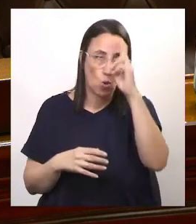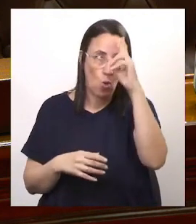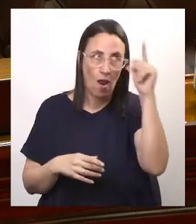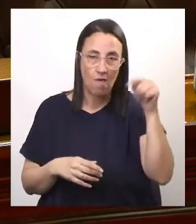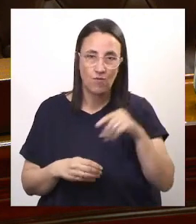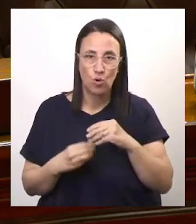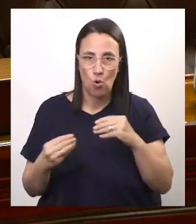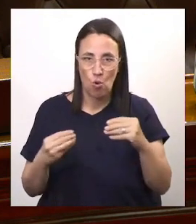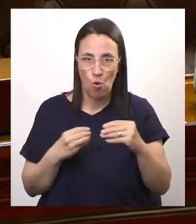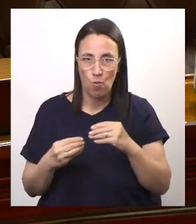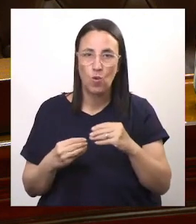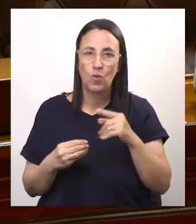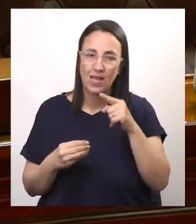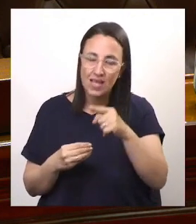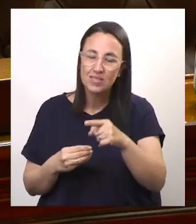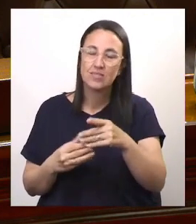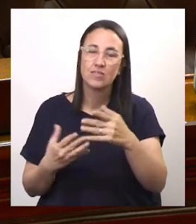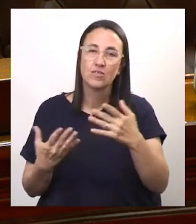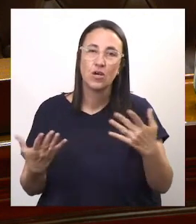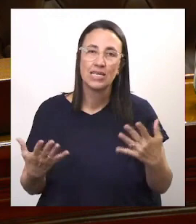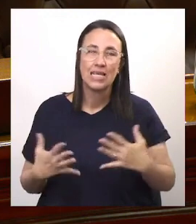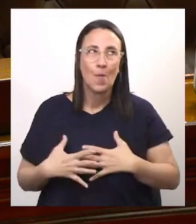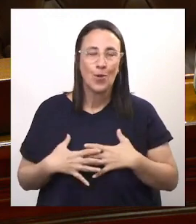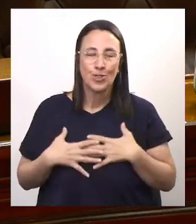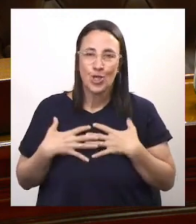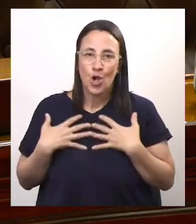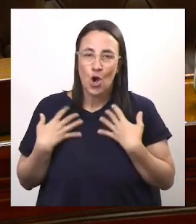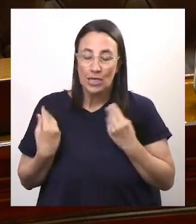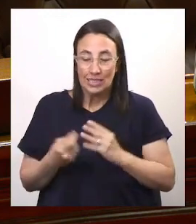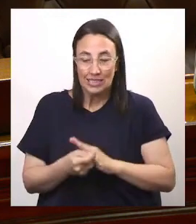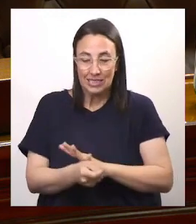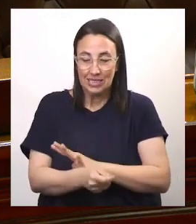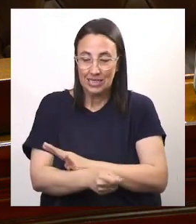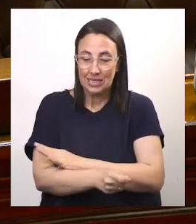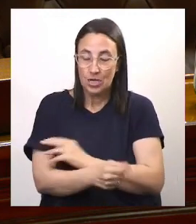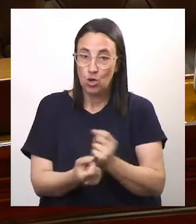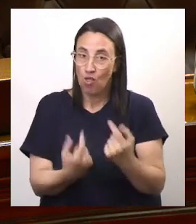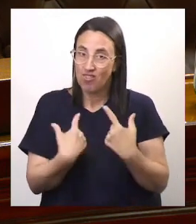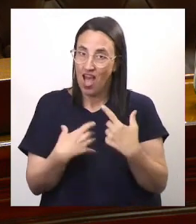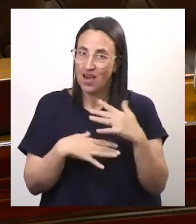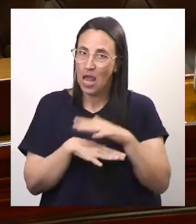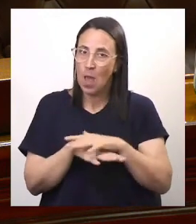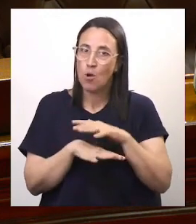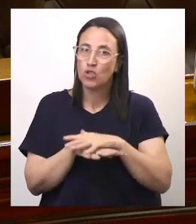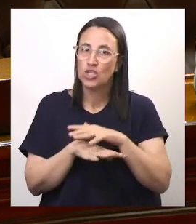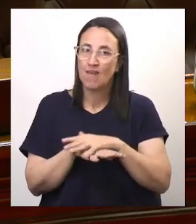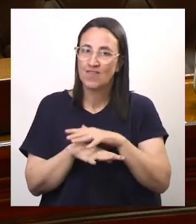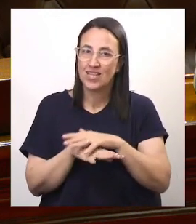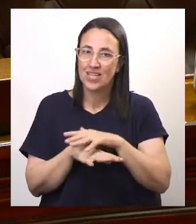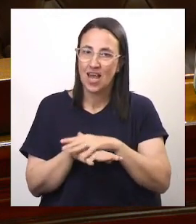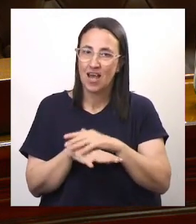algo que nos emociona, nos llena de responsabilidad.